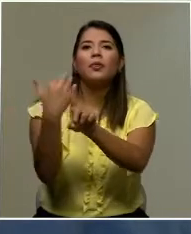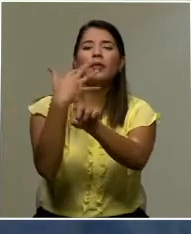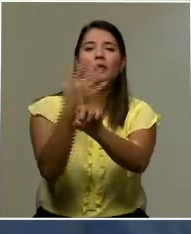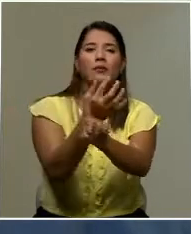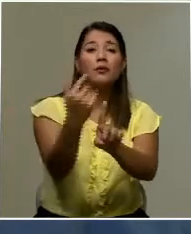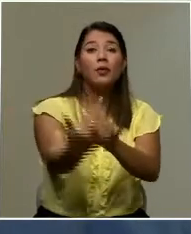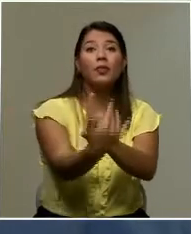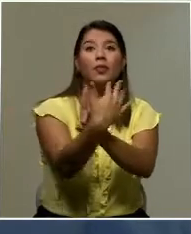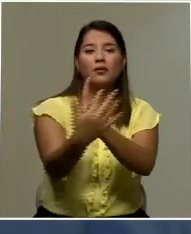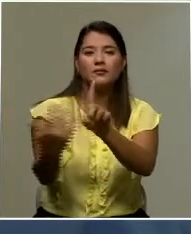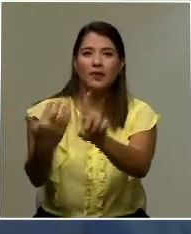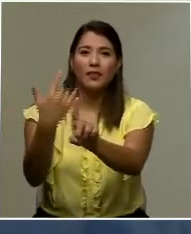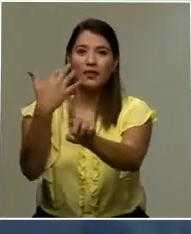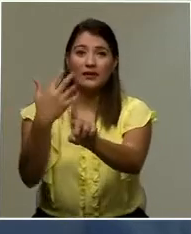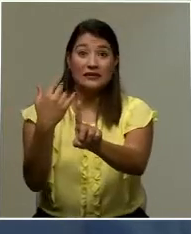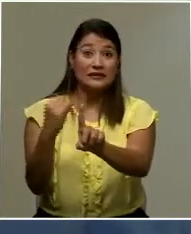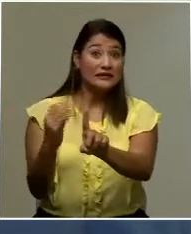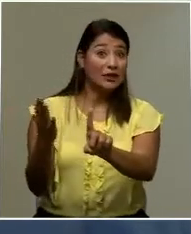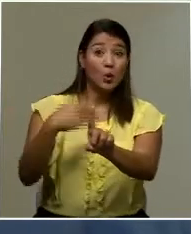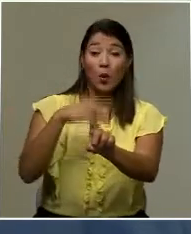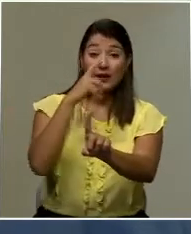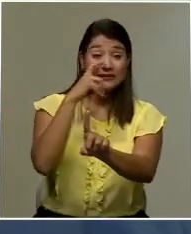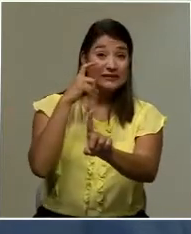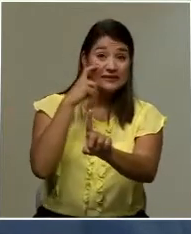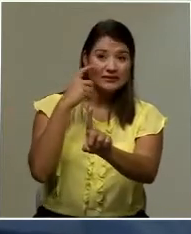pegan en la cara, en la boca, en la nariz.